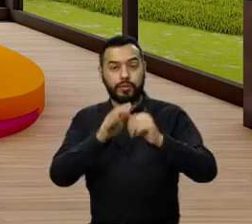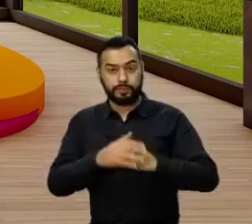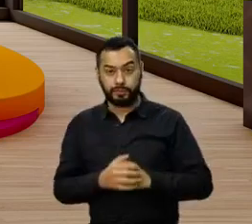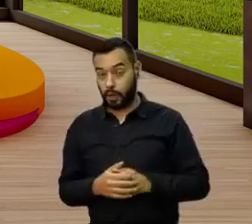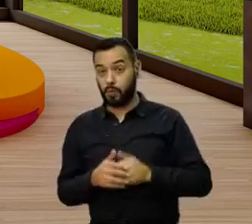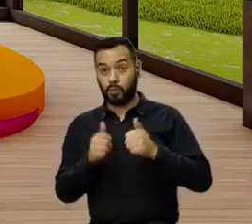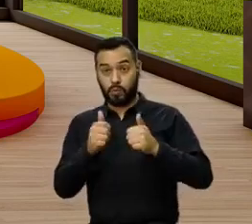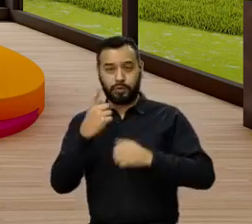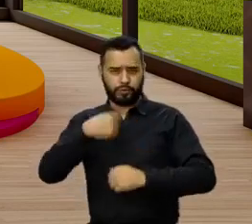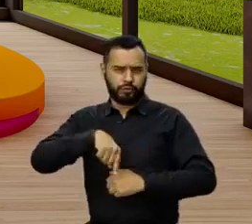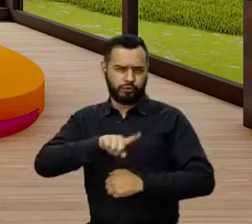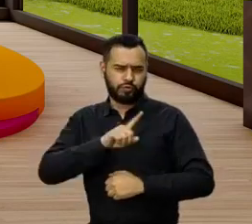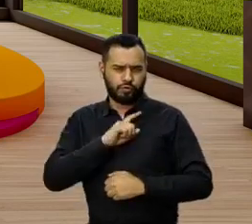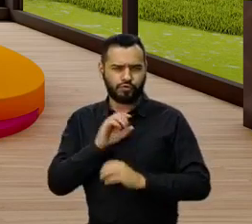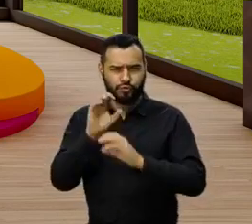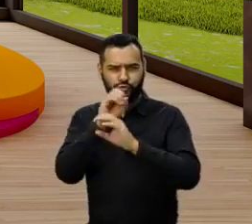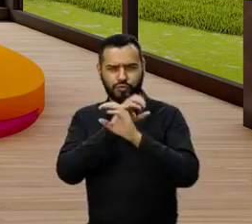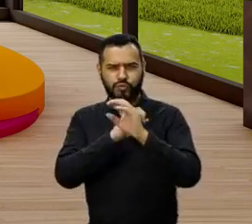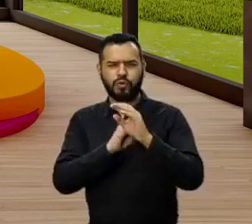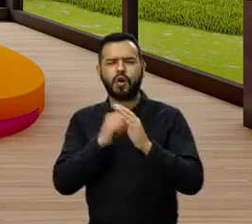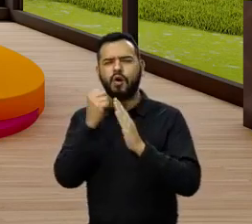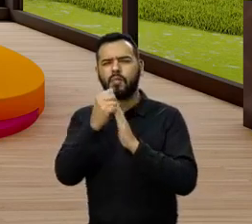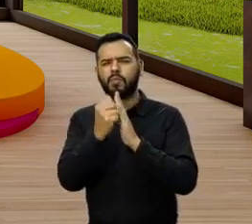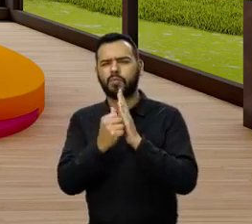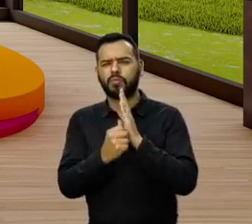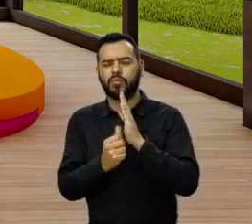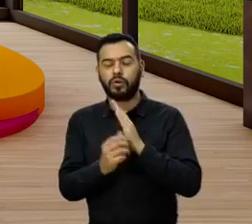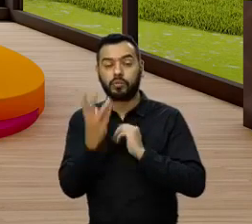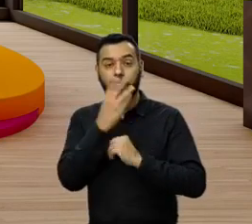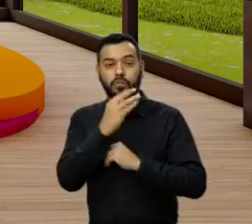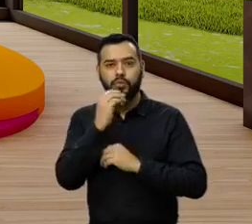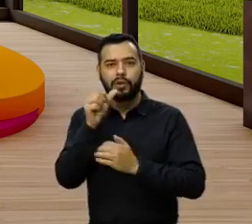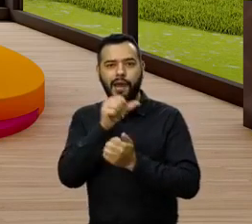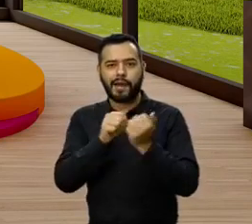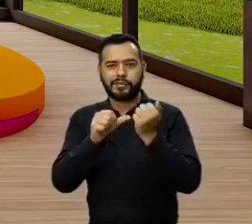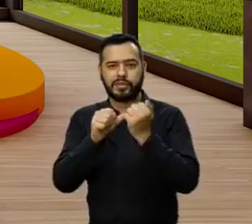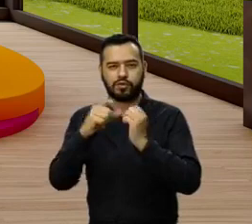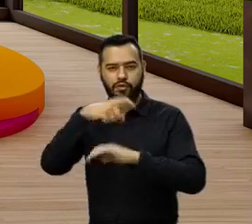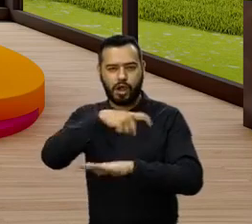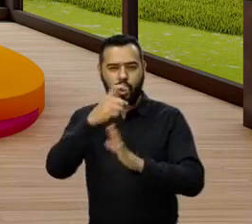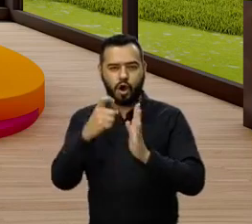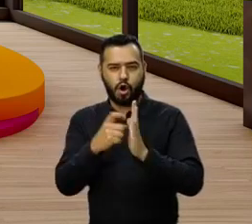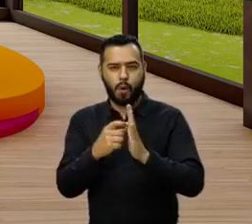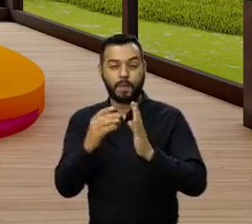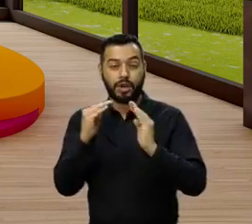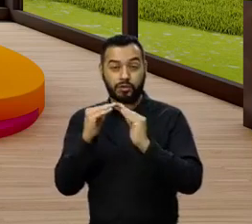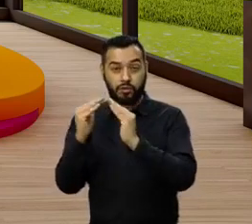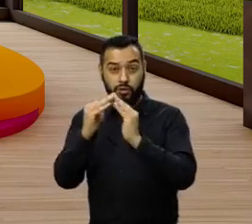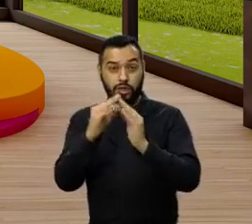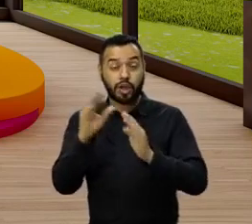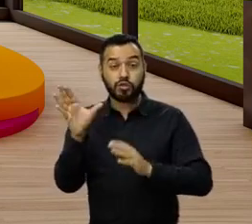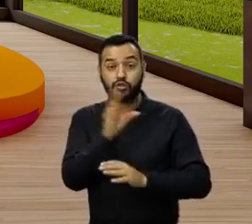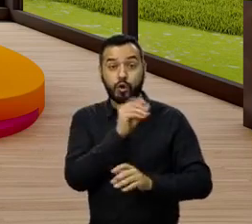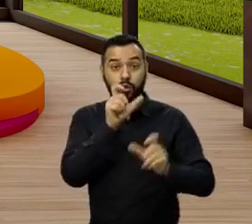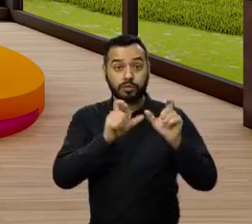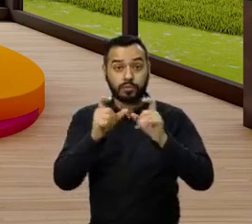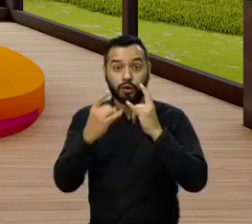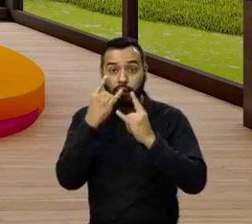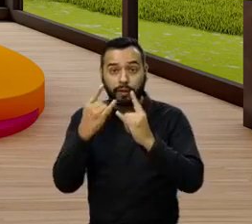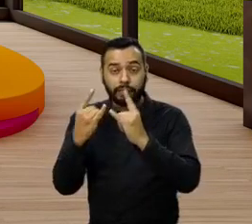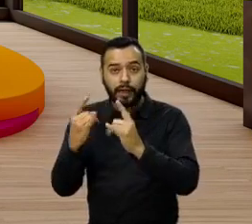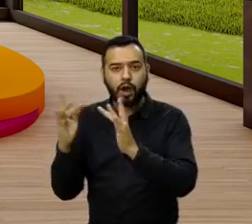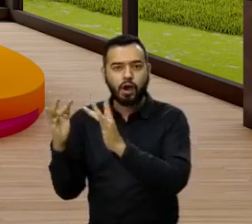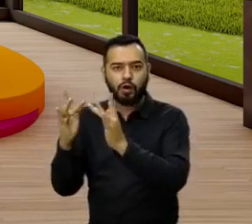bueno nosotros en compensar tenemos un programa maravilloso que es el programa de asesoría integral de vivienda donde todas las personas que están interesadas se pueden